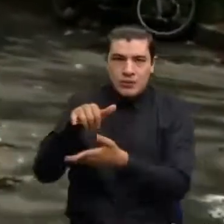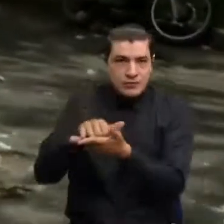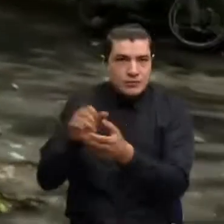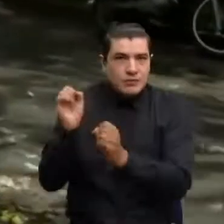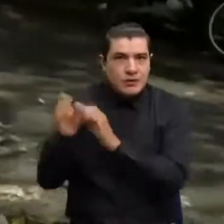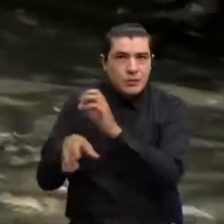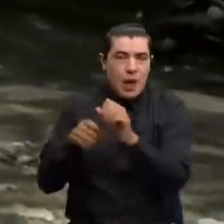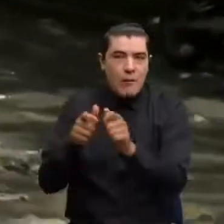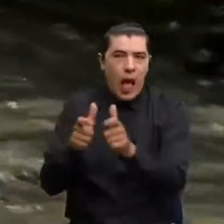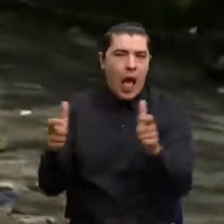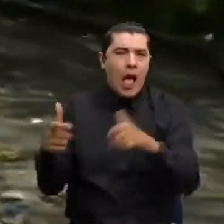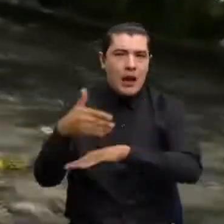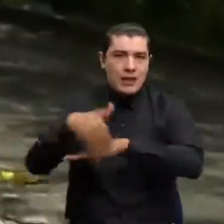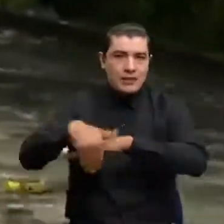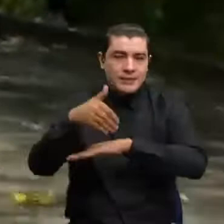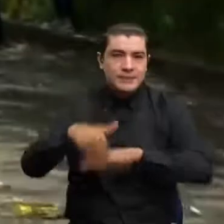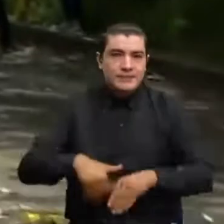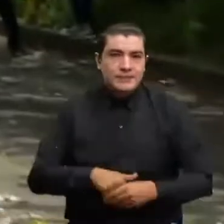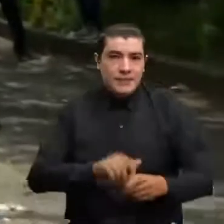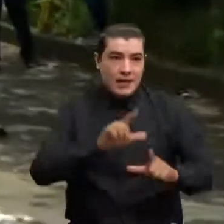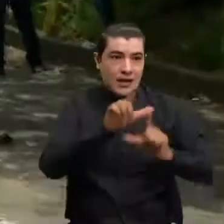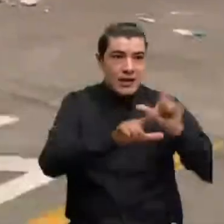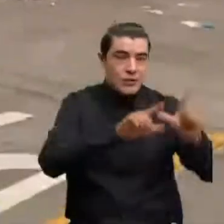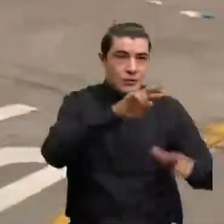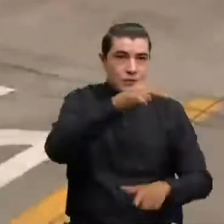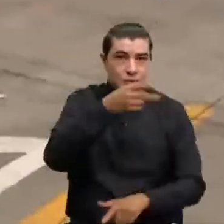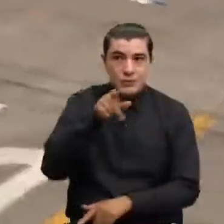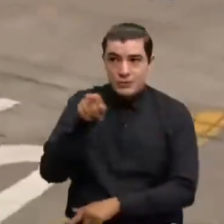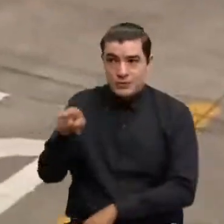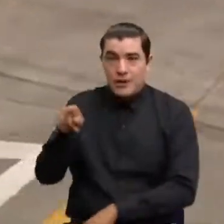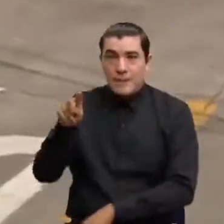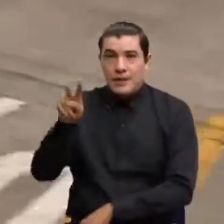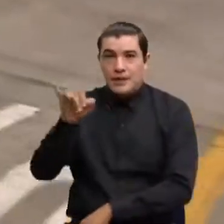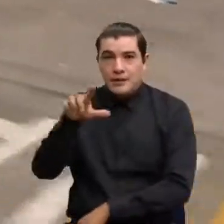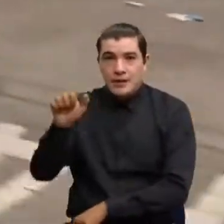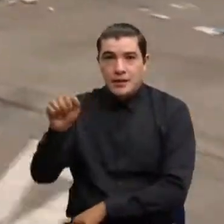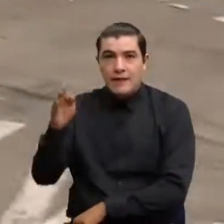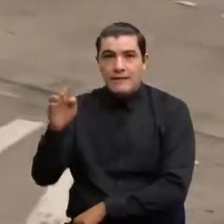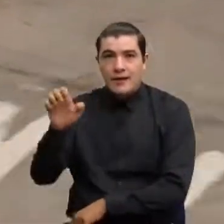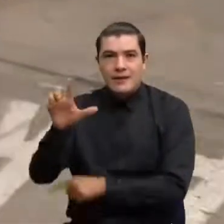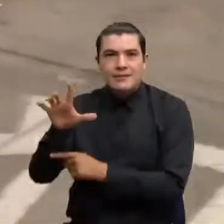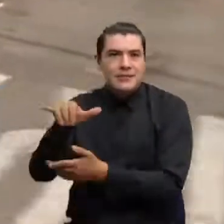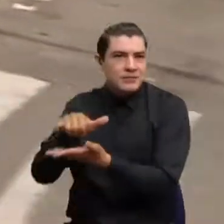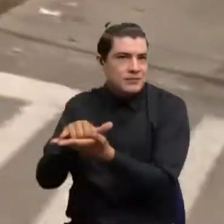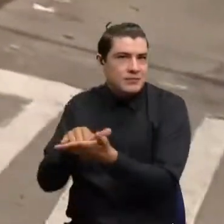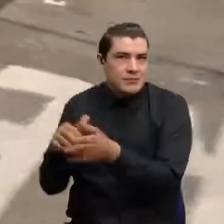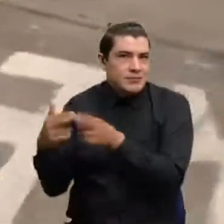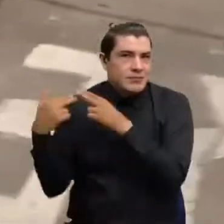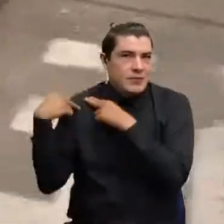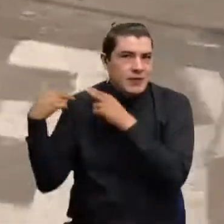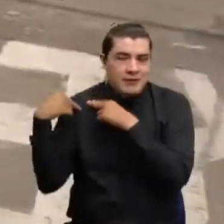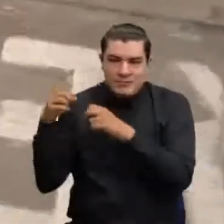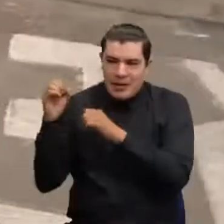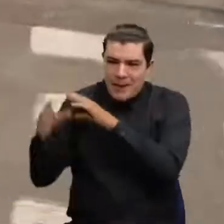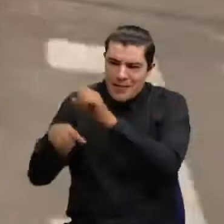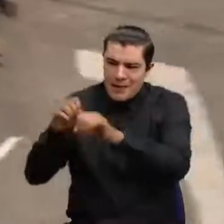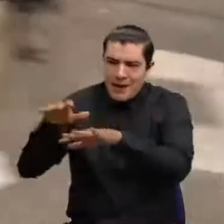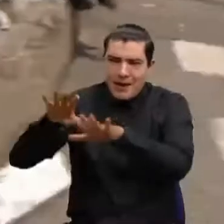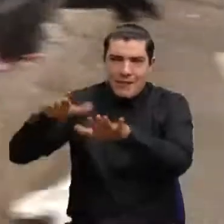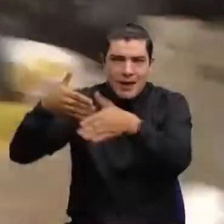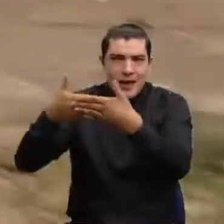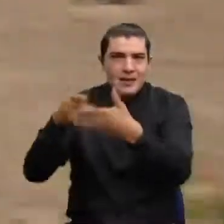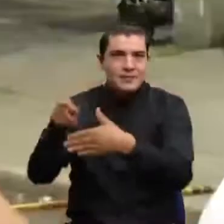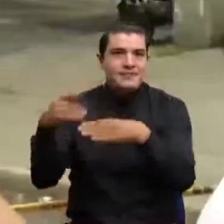por esos sectores como lagos 2 y nuevo villabel se dieron a la tarea de cerrar vías con cientos de toneladas de basura